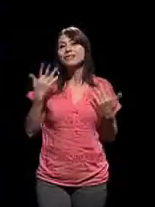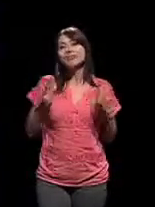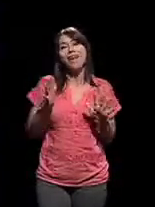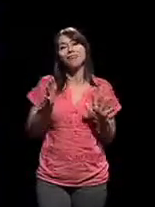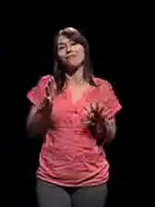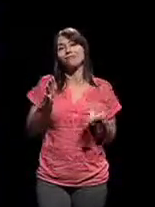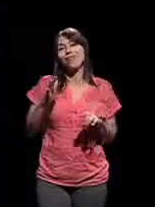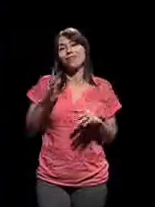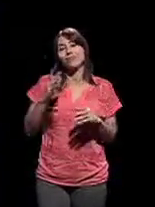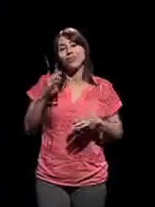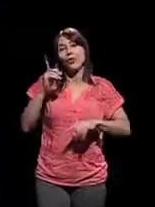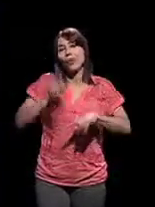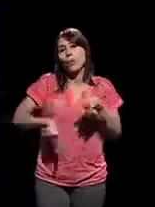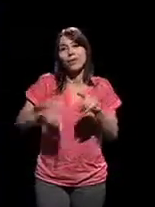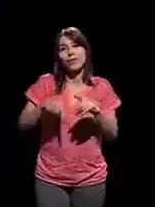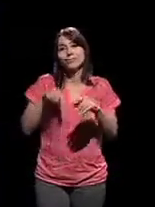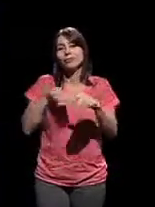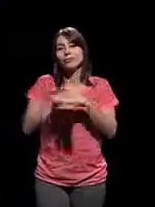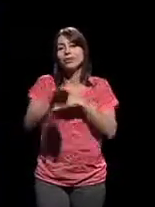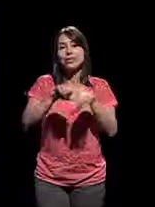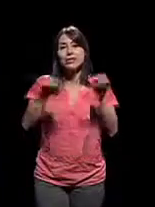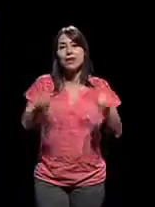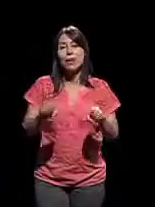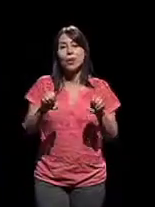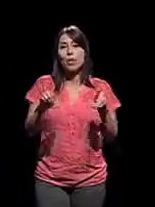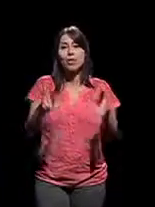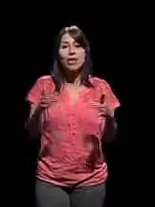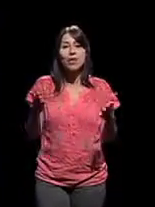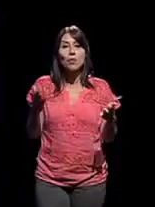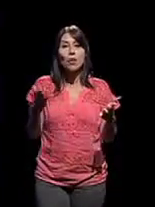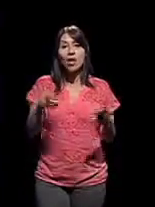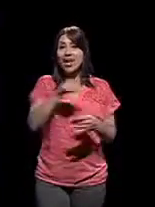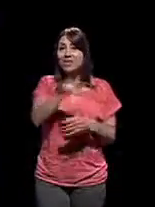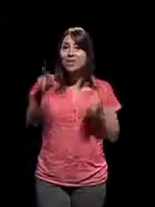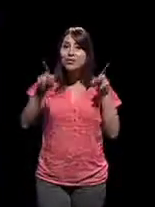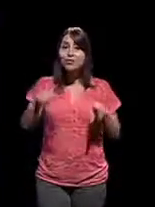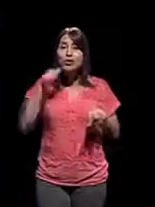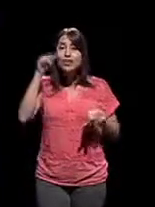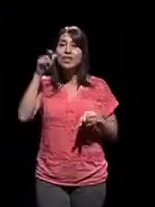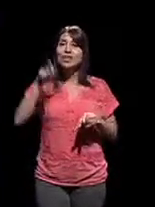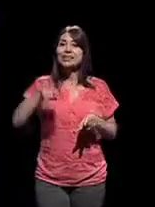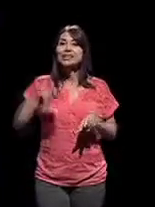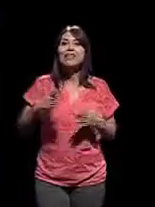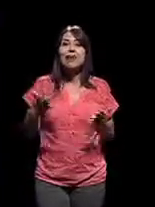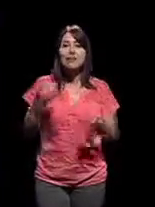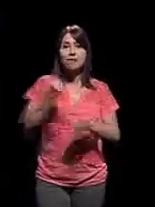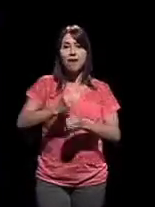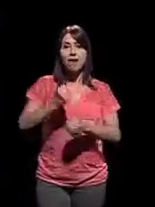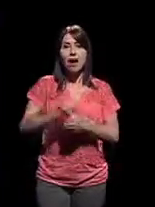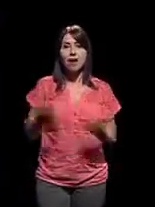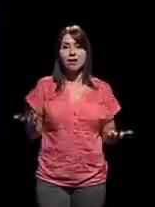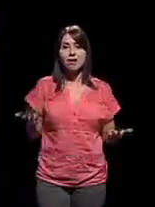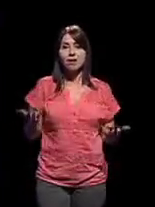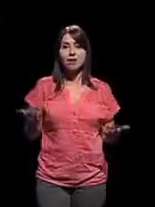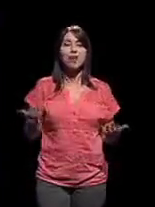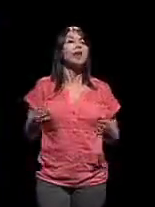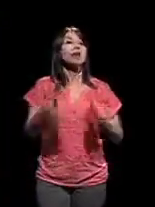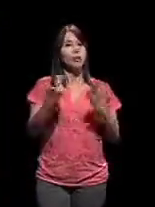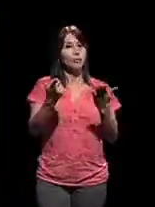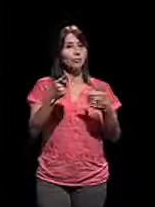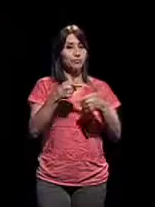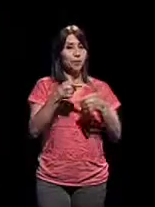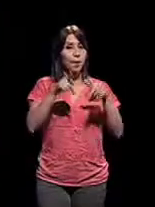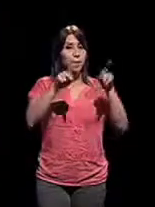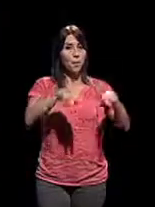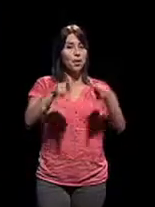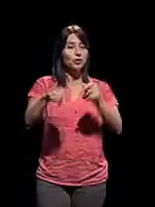adultas que de repente ya difícilmente puedan accesar a un sistema educativo o que necesitan más bien es trabajar. Por